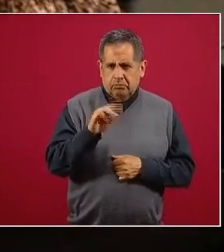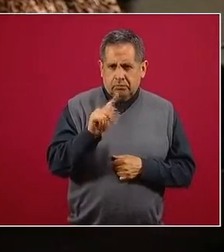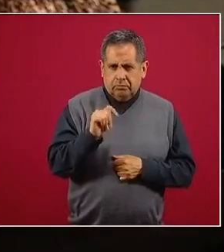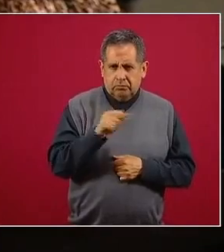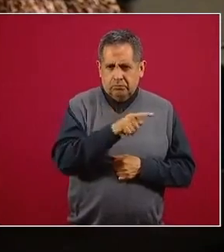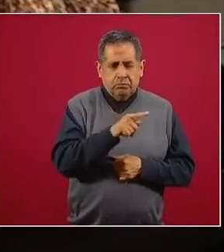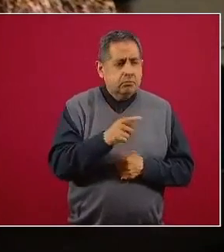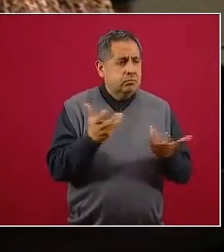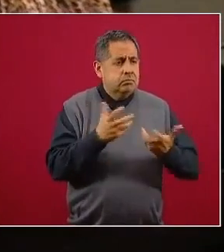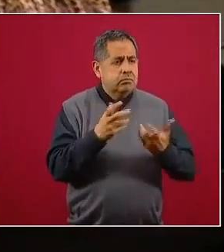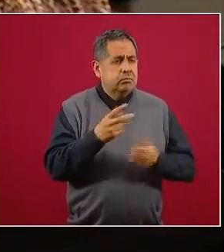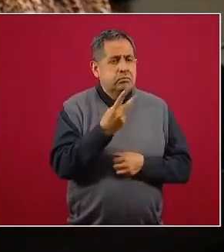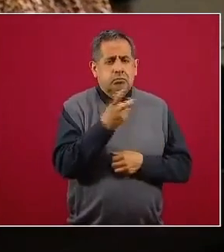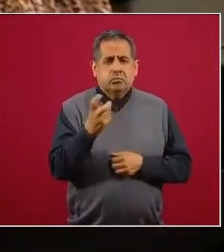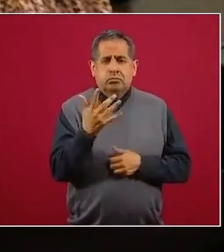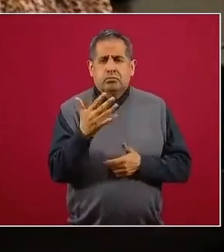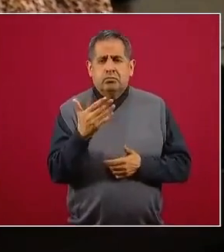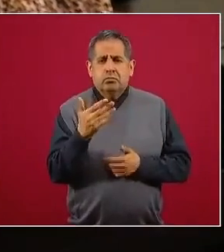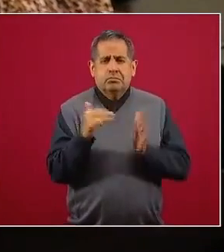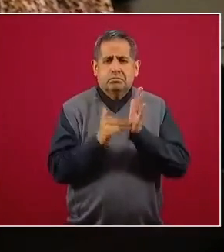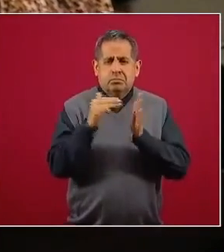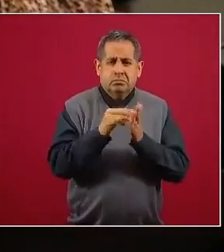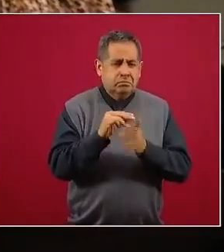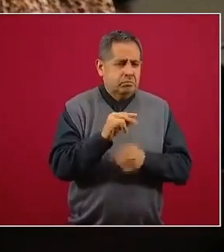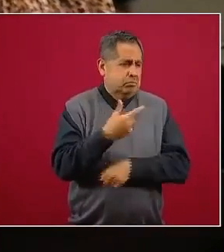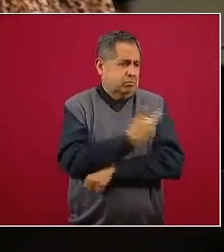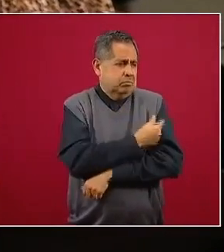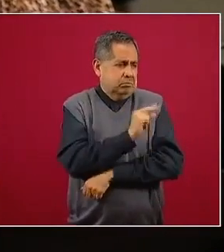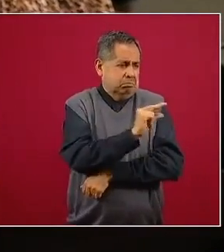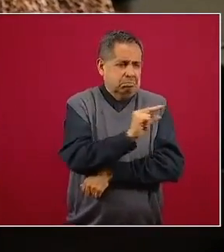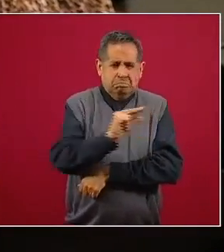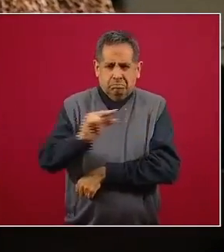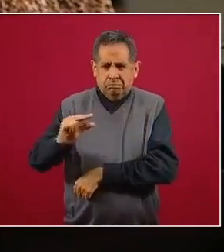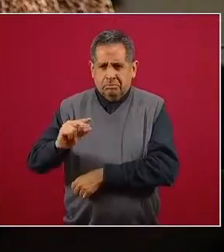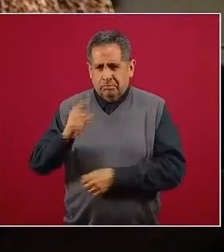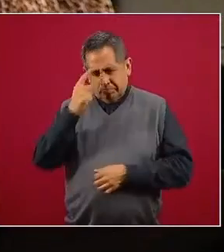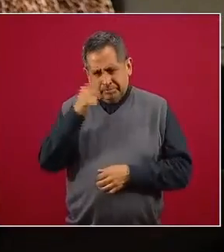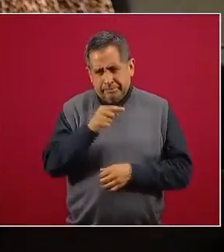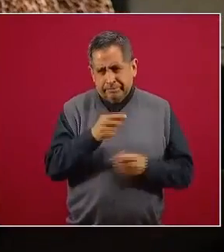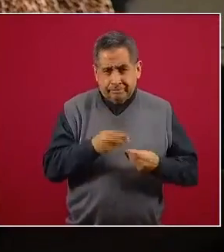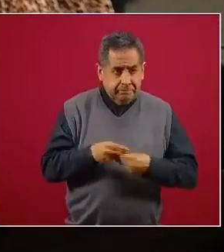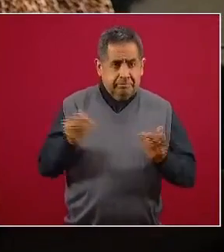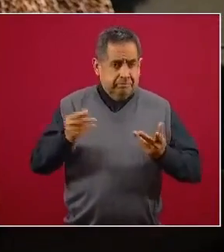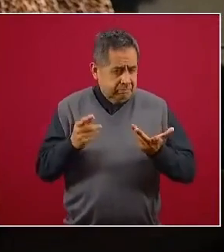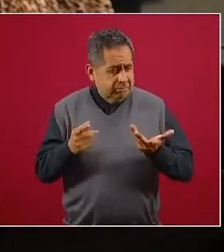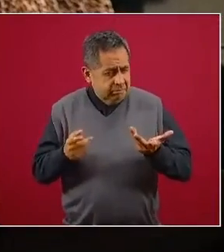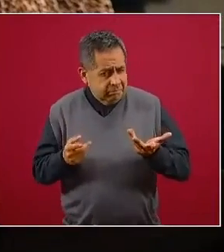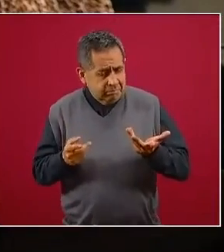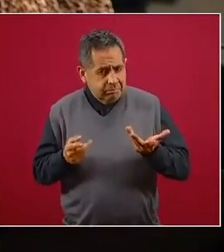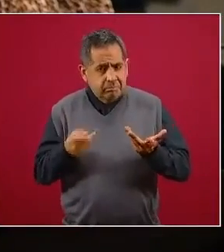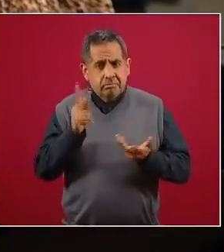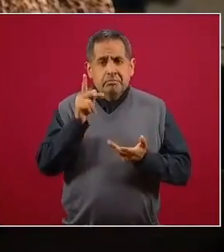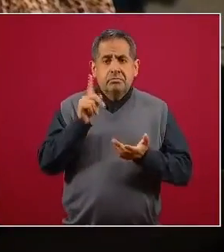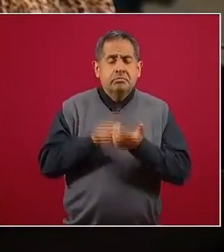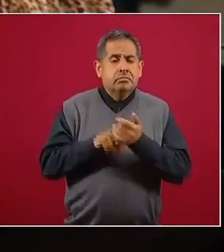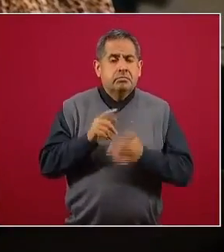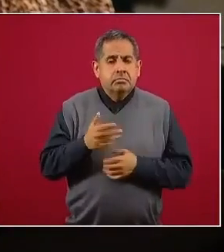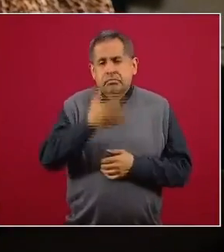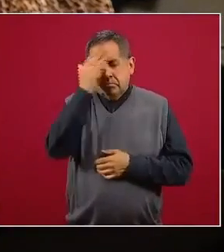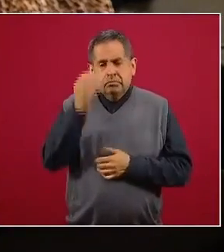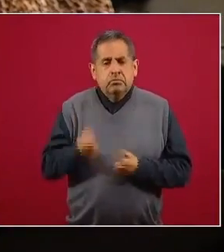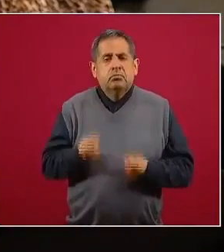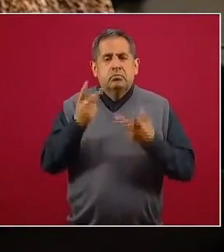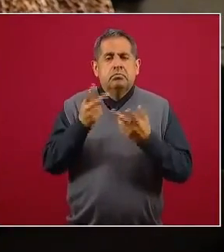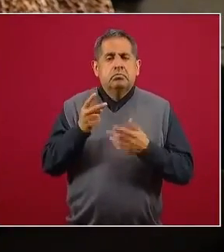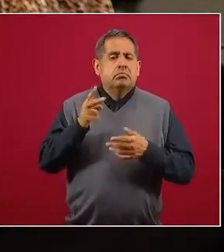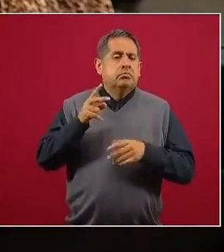planea producir 250 millones de dosis de la potencial vacuna de COVID-19, pero que pues no saben